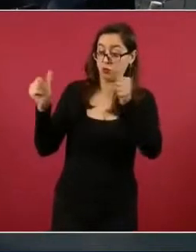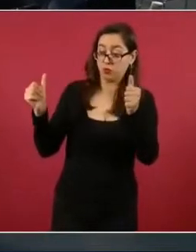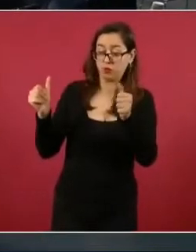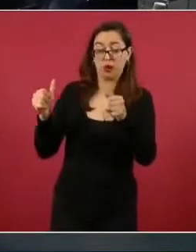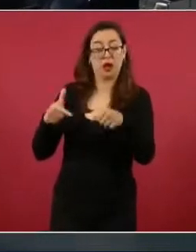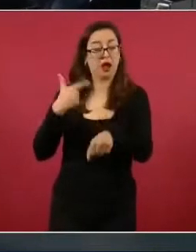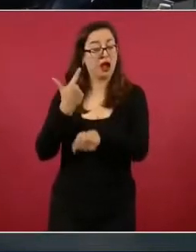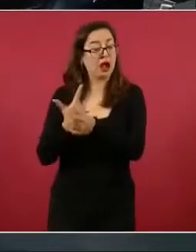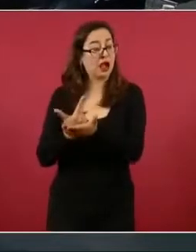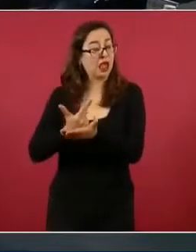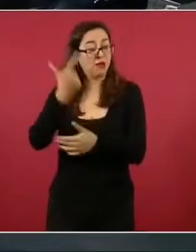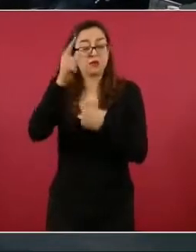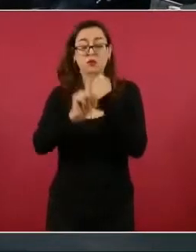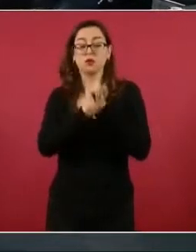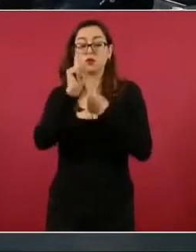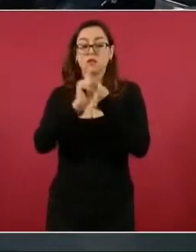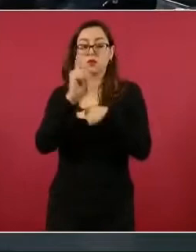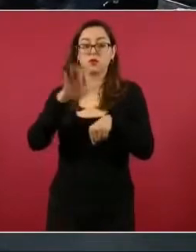las cosas.